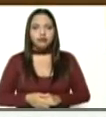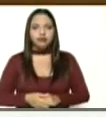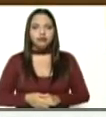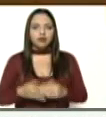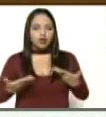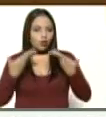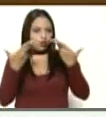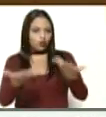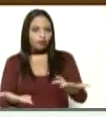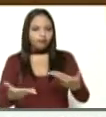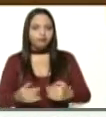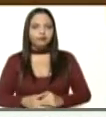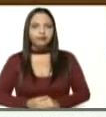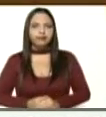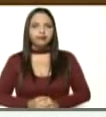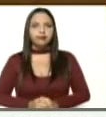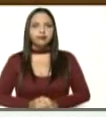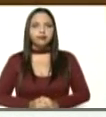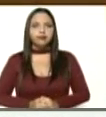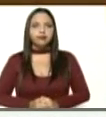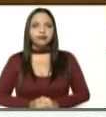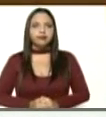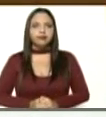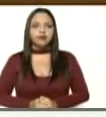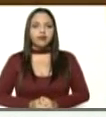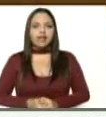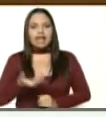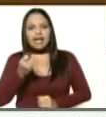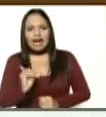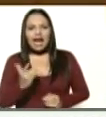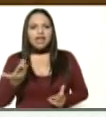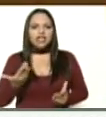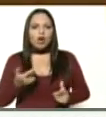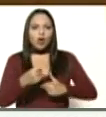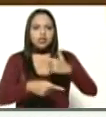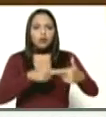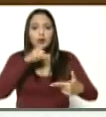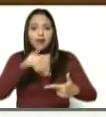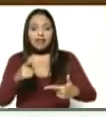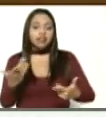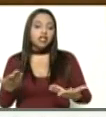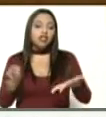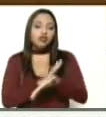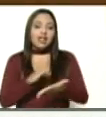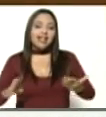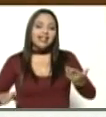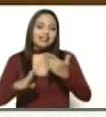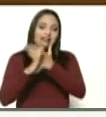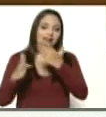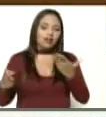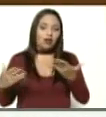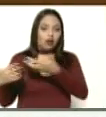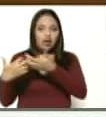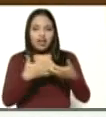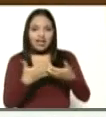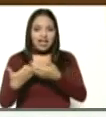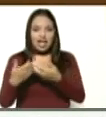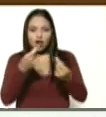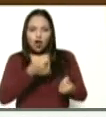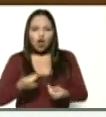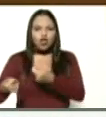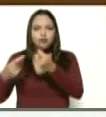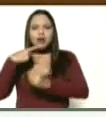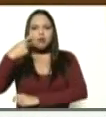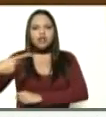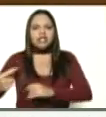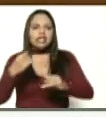nos dio, que han sido afectados por esa guerra económica, política,